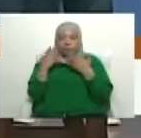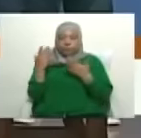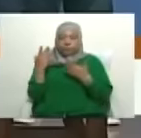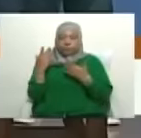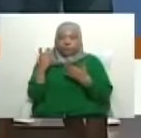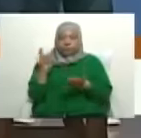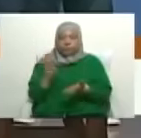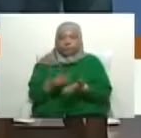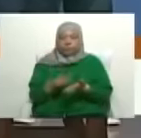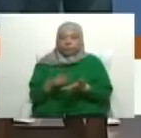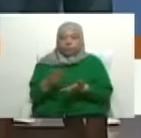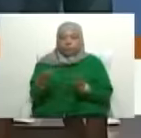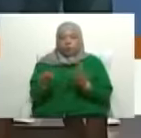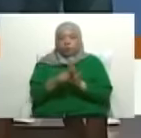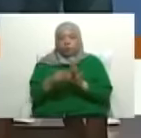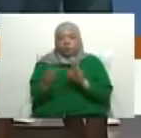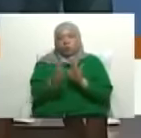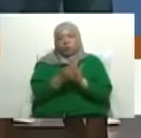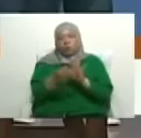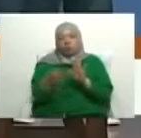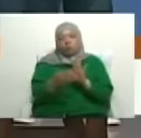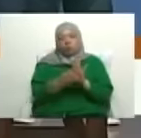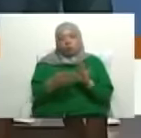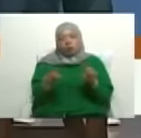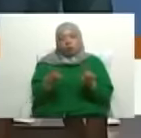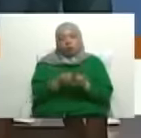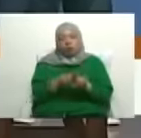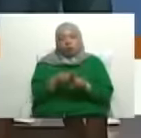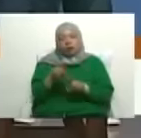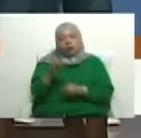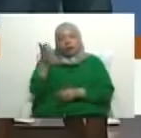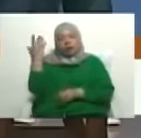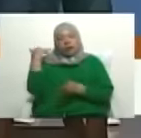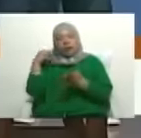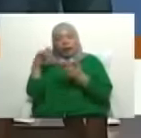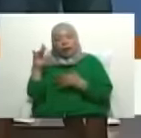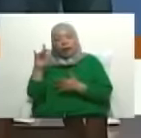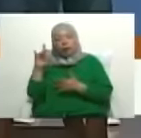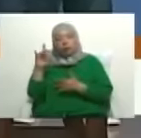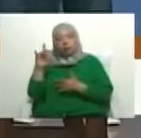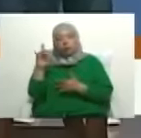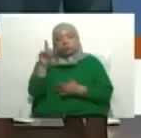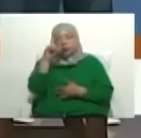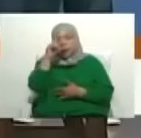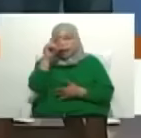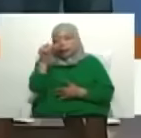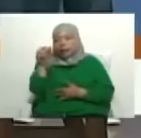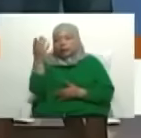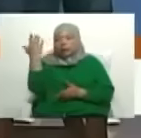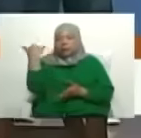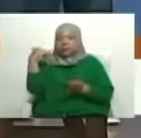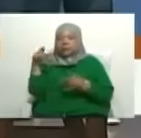cuando el asesinato y golpe de Estado contra Salvador Allende, ¿lo recuerdan? Estados Unidos no tiene nada que ver con eso.